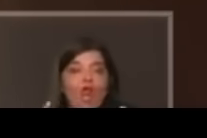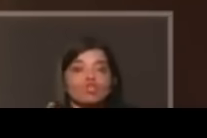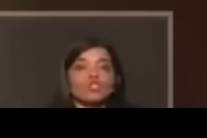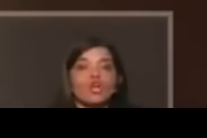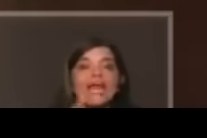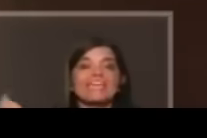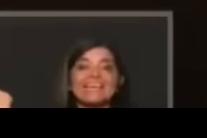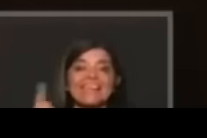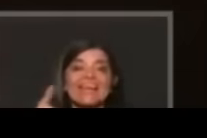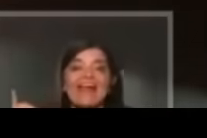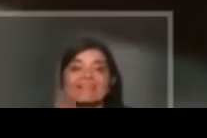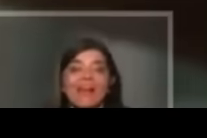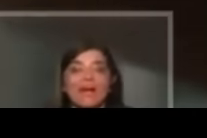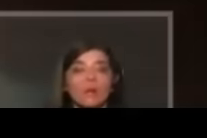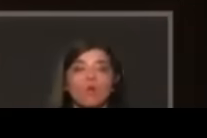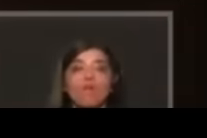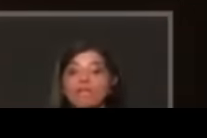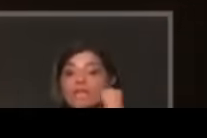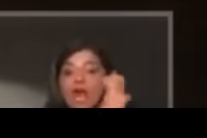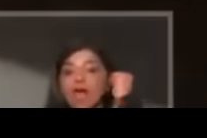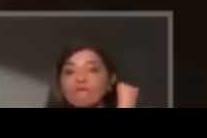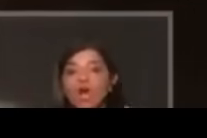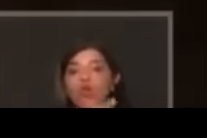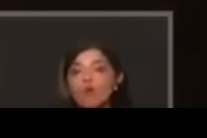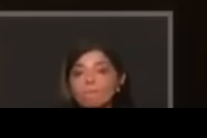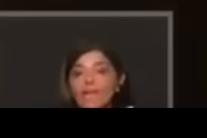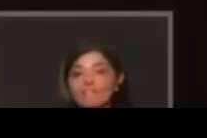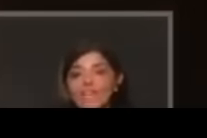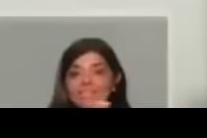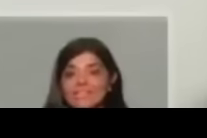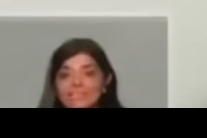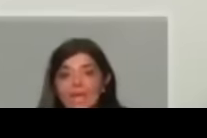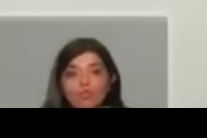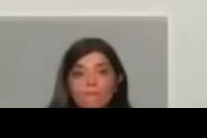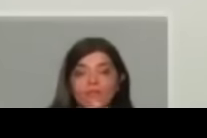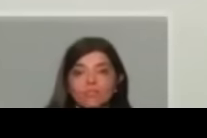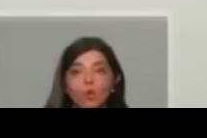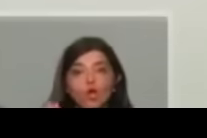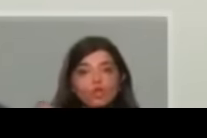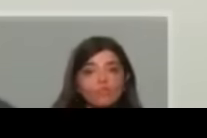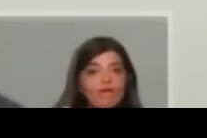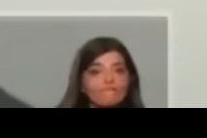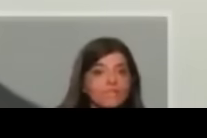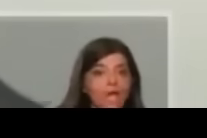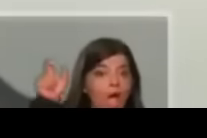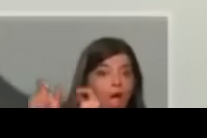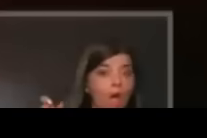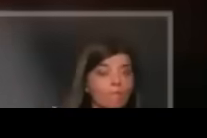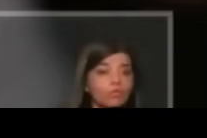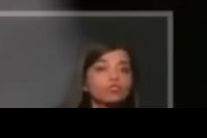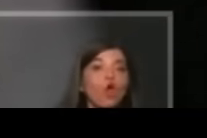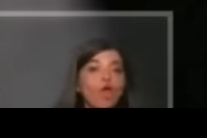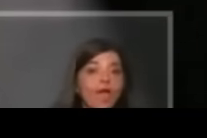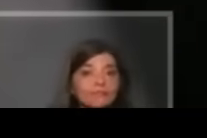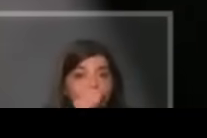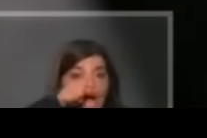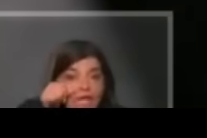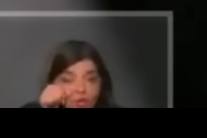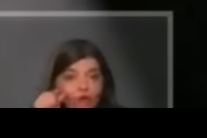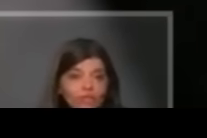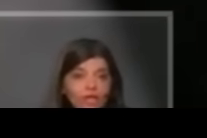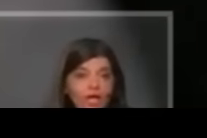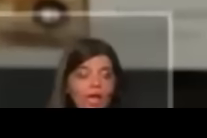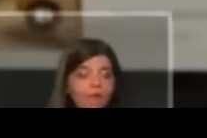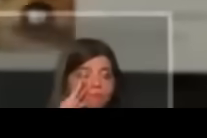la nómina de abogados que entre 2023 y 2024 han defendido imputados por tráfico de drogas tras una solicitud al